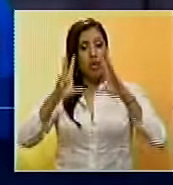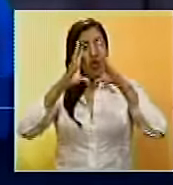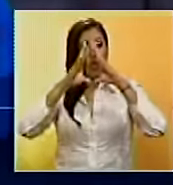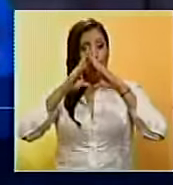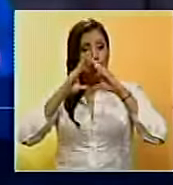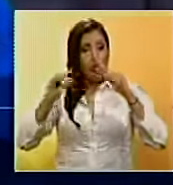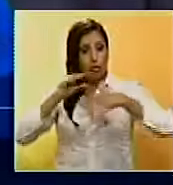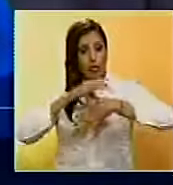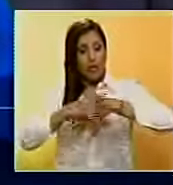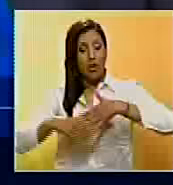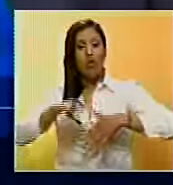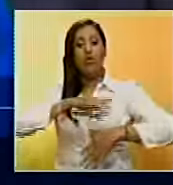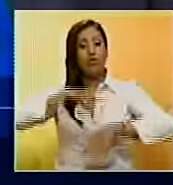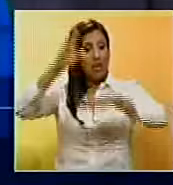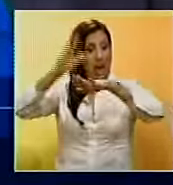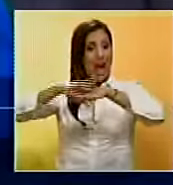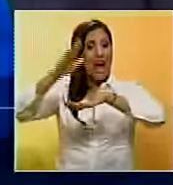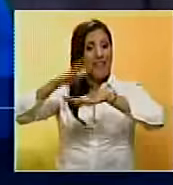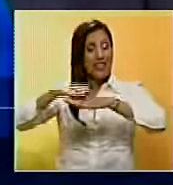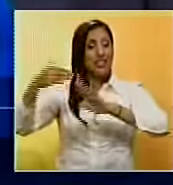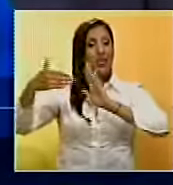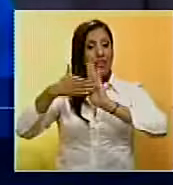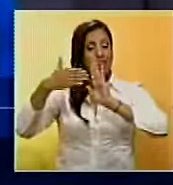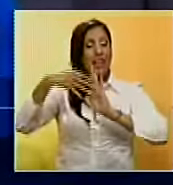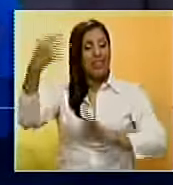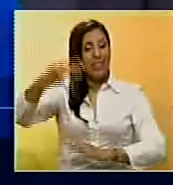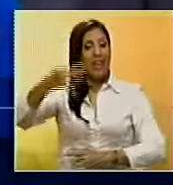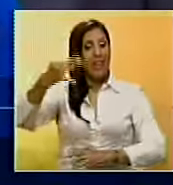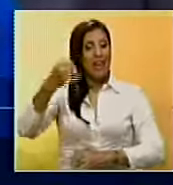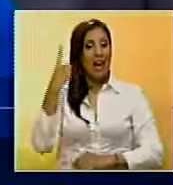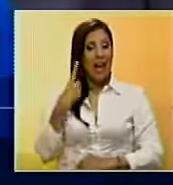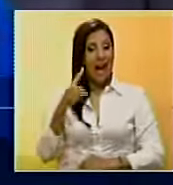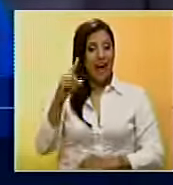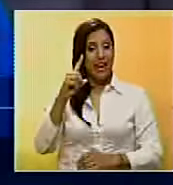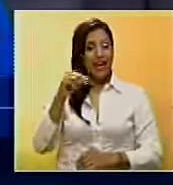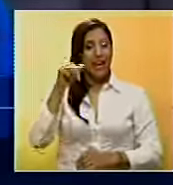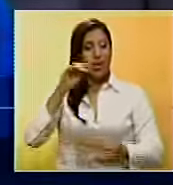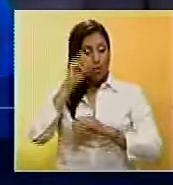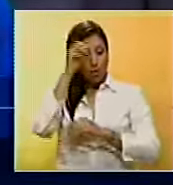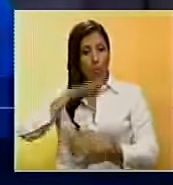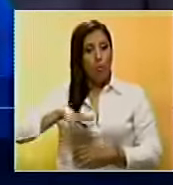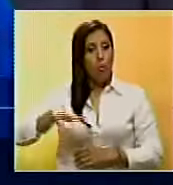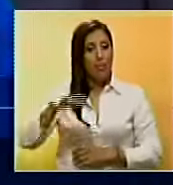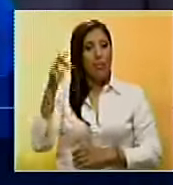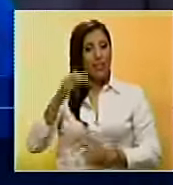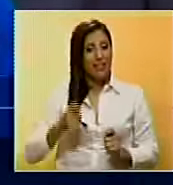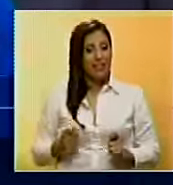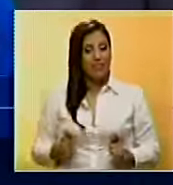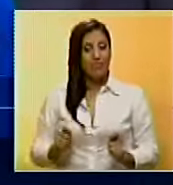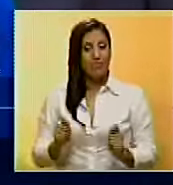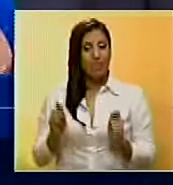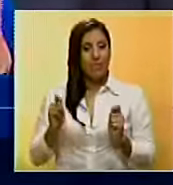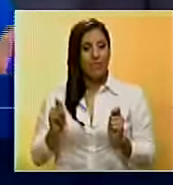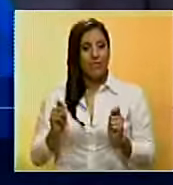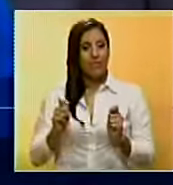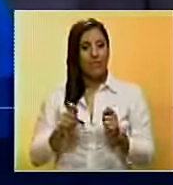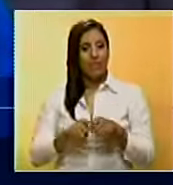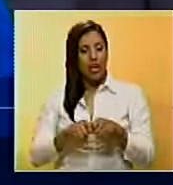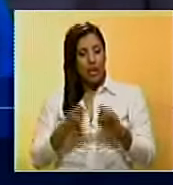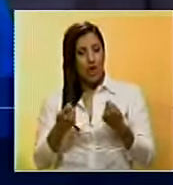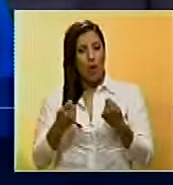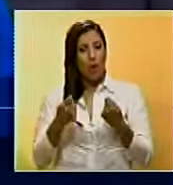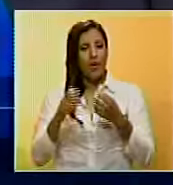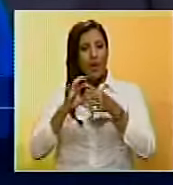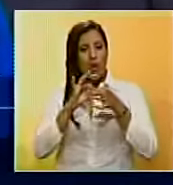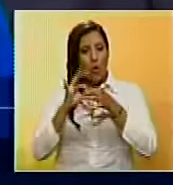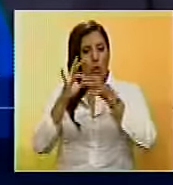la región y hemos hecho una alerta de la amenaza cierta que se cierne sobre nuestros pueblos, que pretenden derrocar